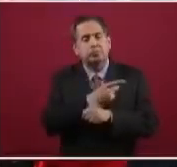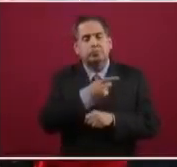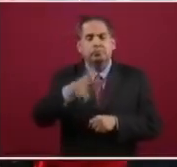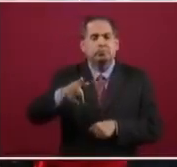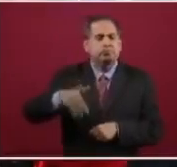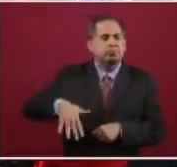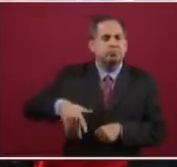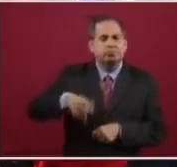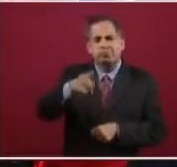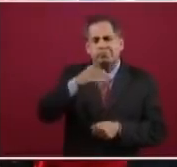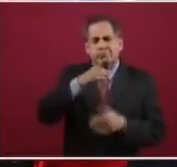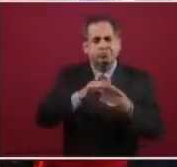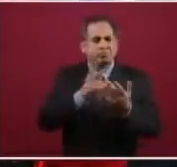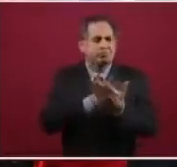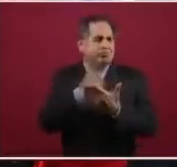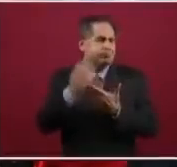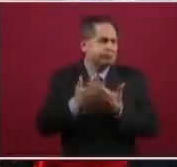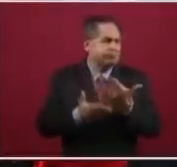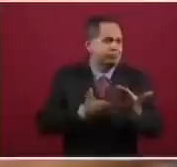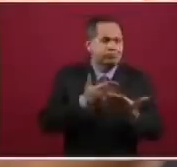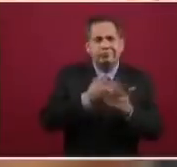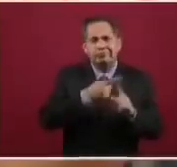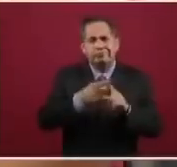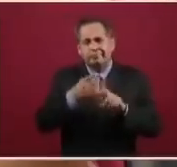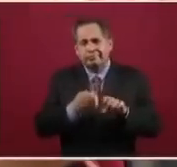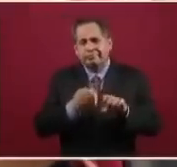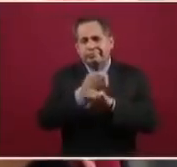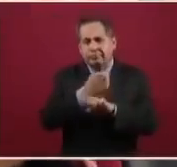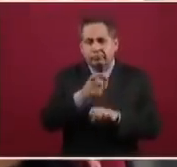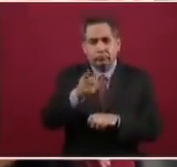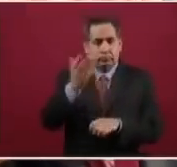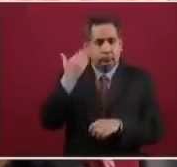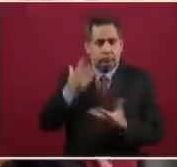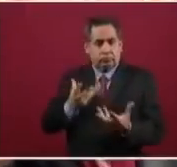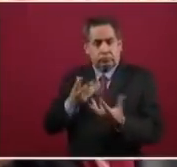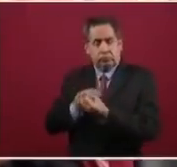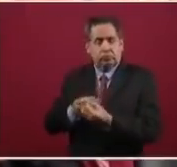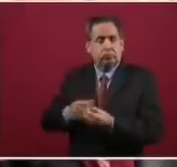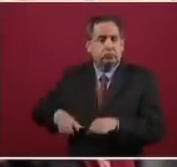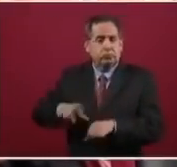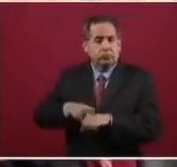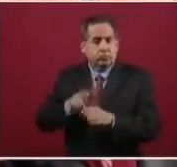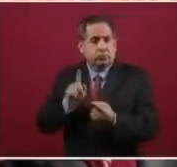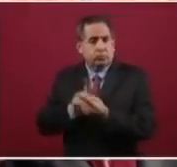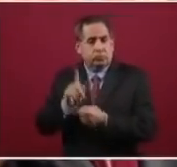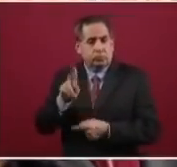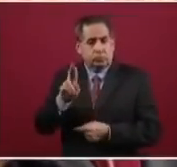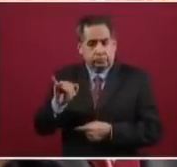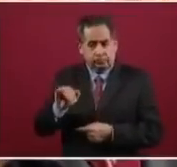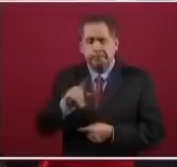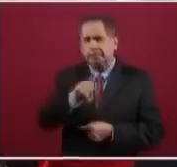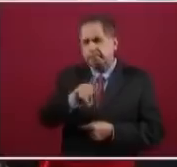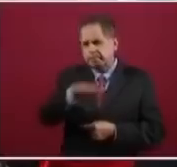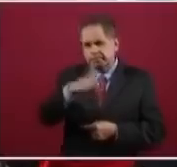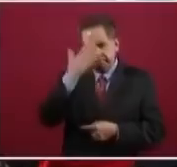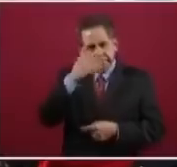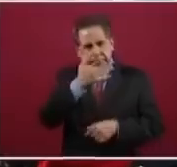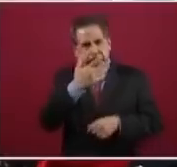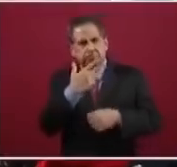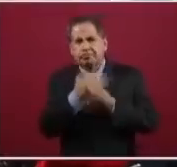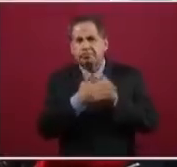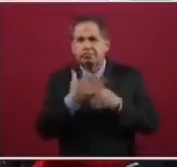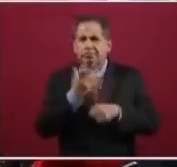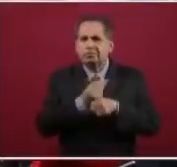hablaba de los de algunos proyectos que hay en algunas entidades y dijo que se había reunido con algunos gobernadores del pri hay un tema pendiente que es la construcción del